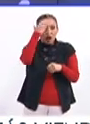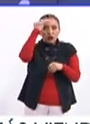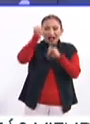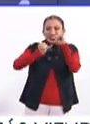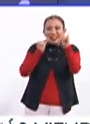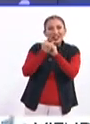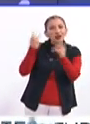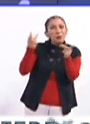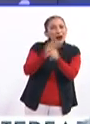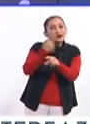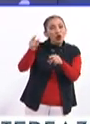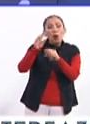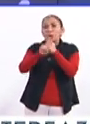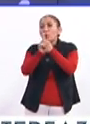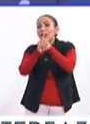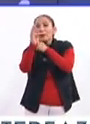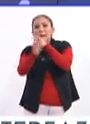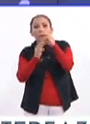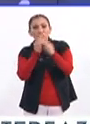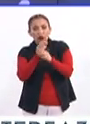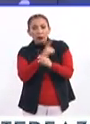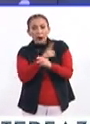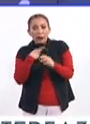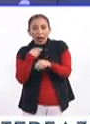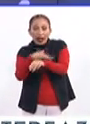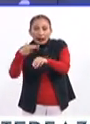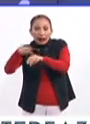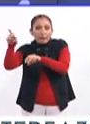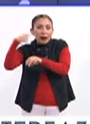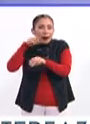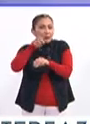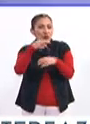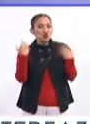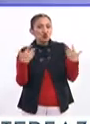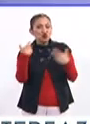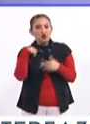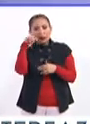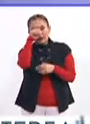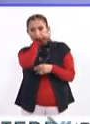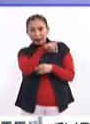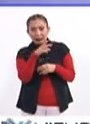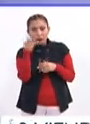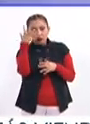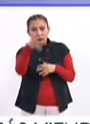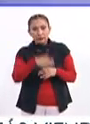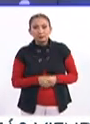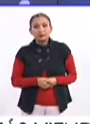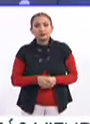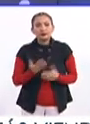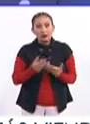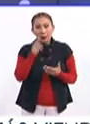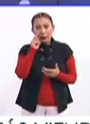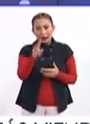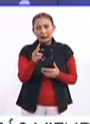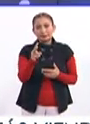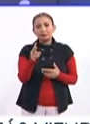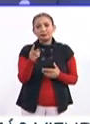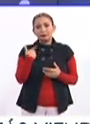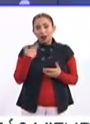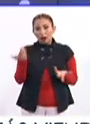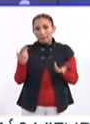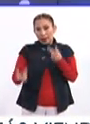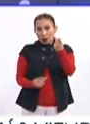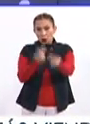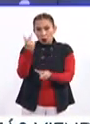internacionales y los problemas globales que tienen que resolverse para enfrentar el futuro. Vamos a ver si te parece bien en